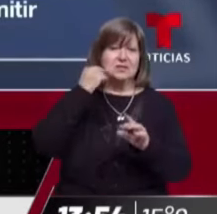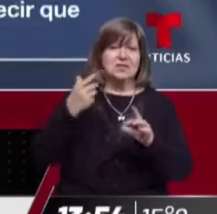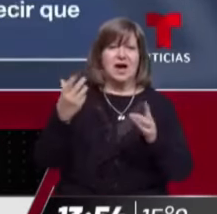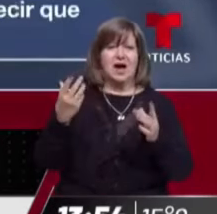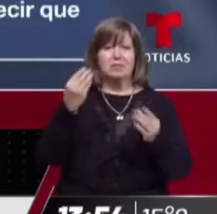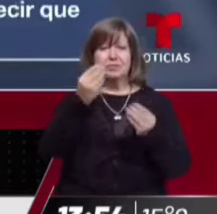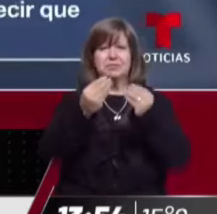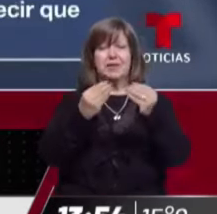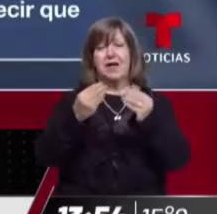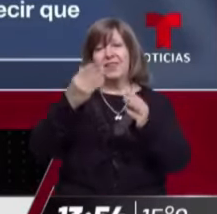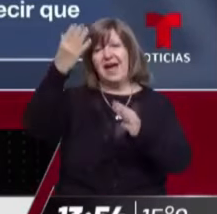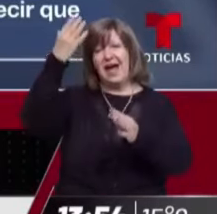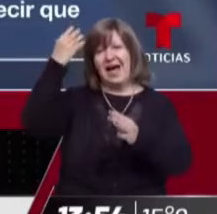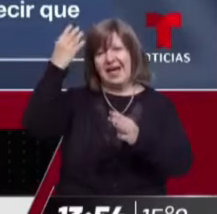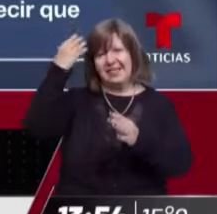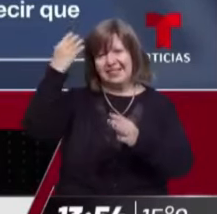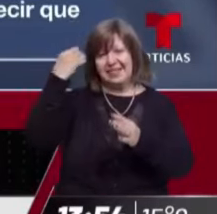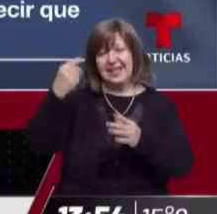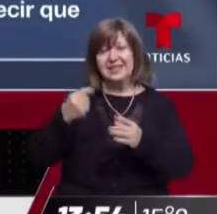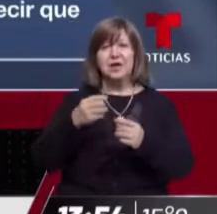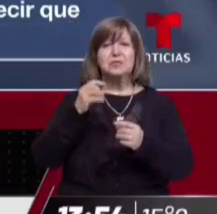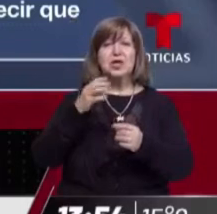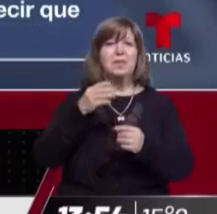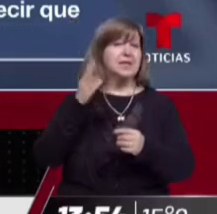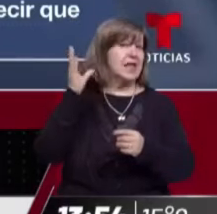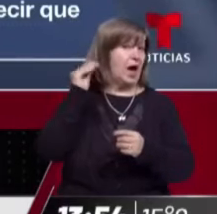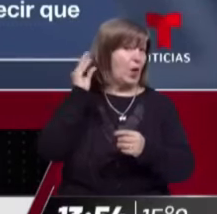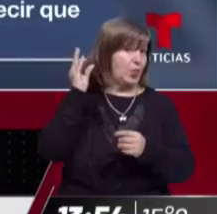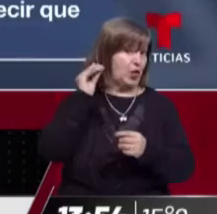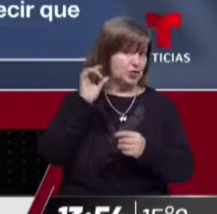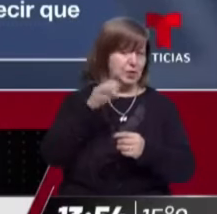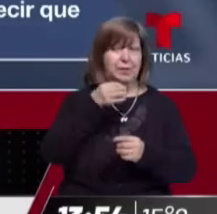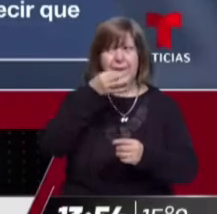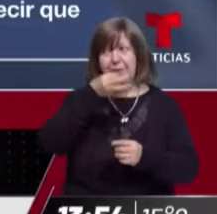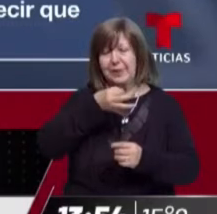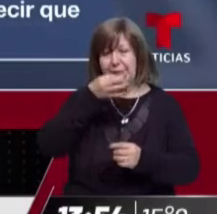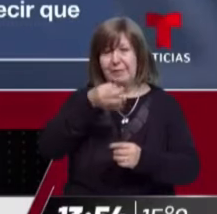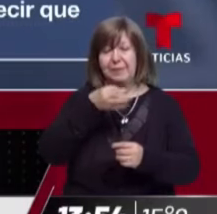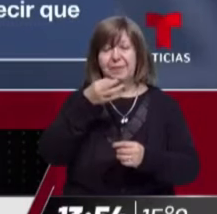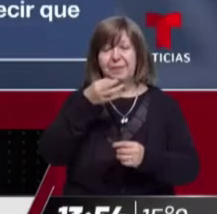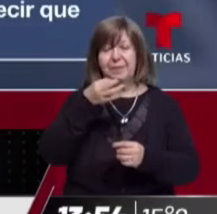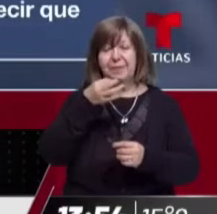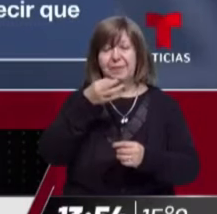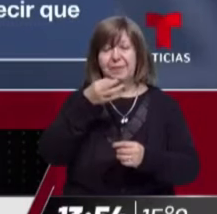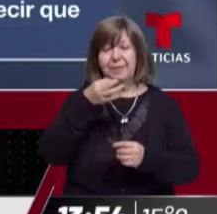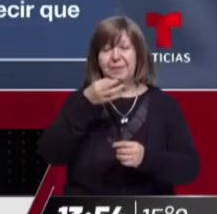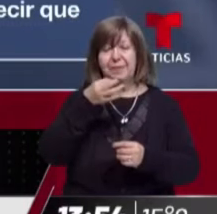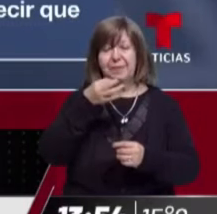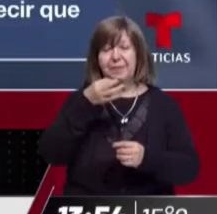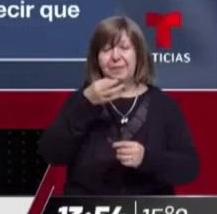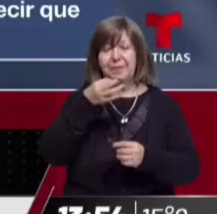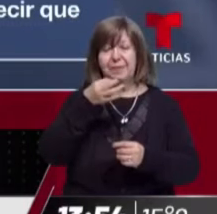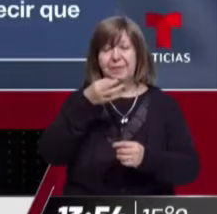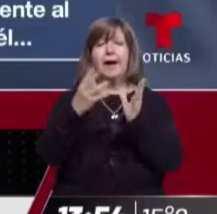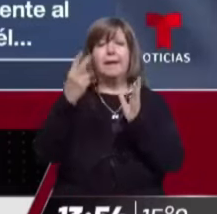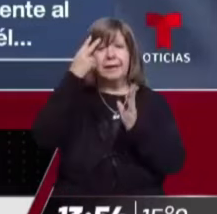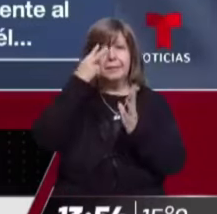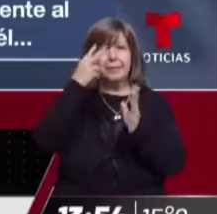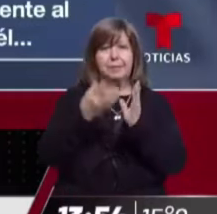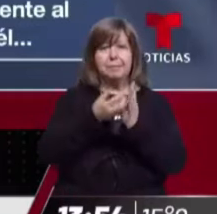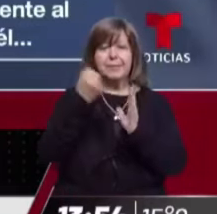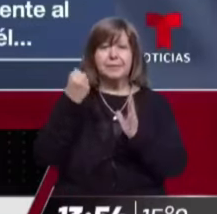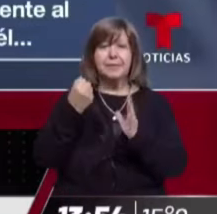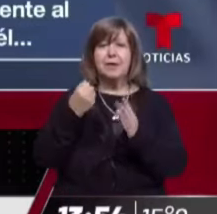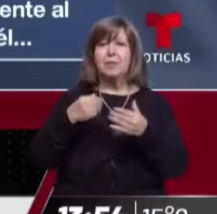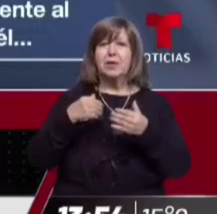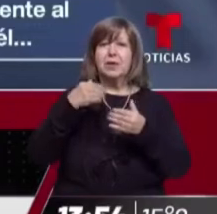son de archivo porque fue solo de audio. Bueno, ¿por qué hablamos de hackeo? Porque se demoró 45 minutos después